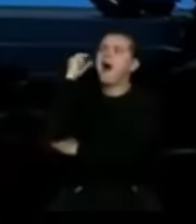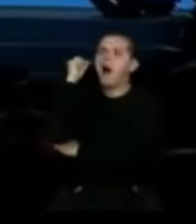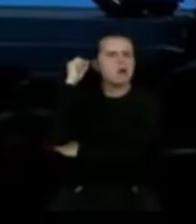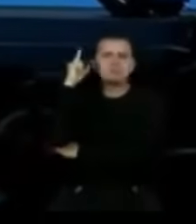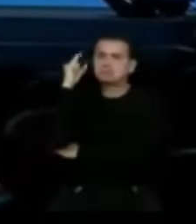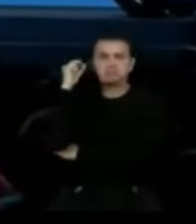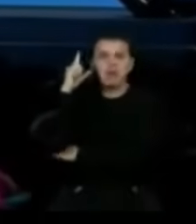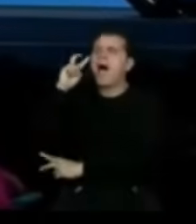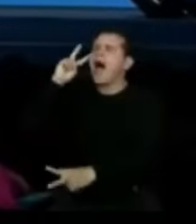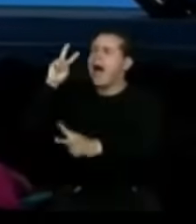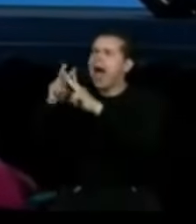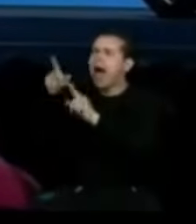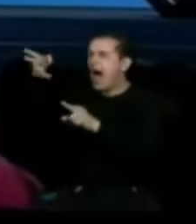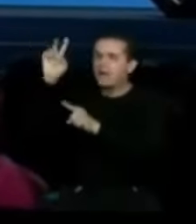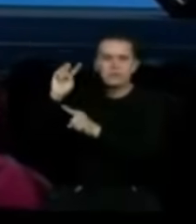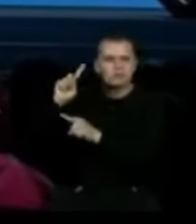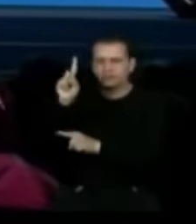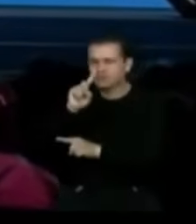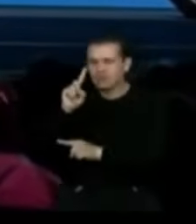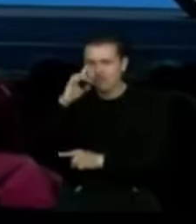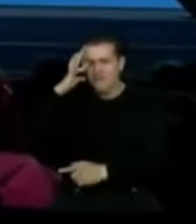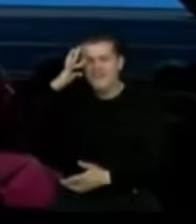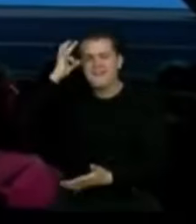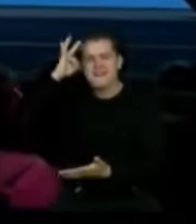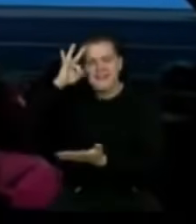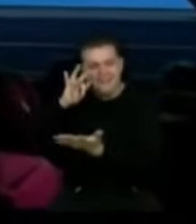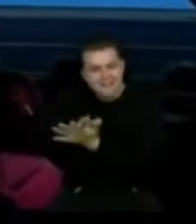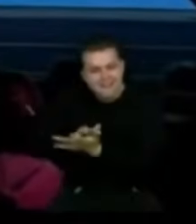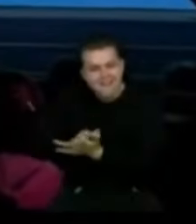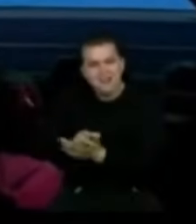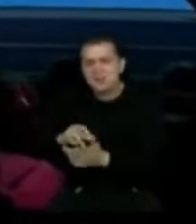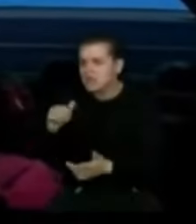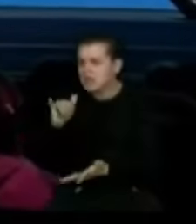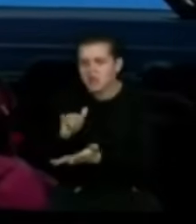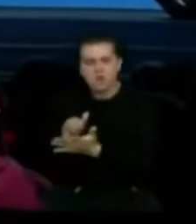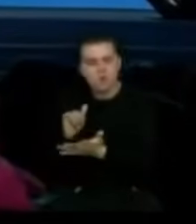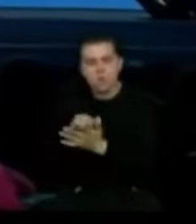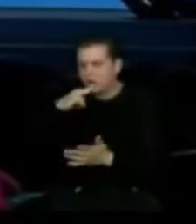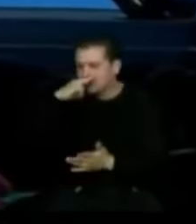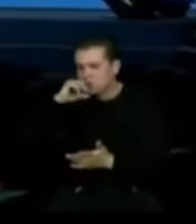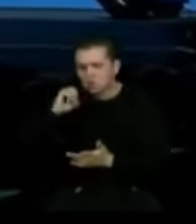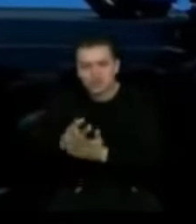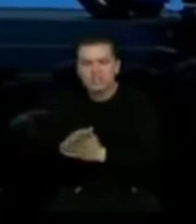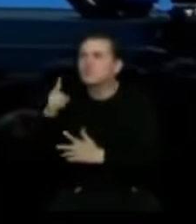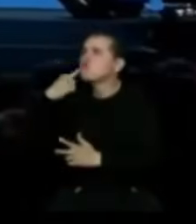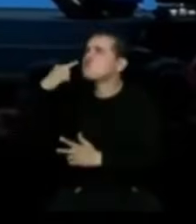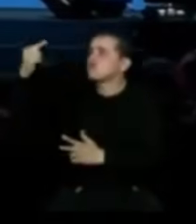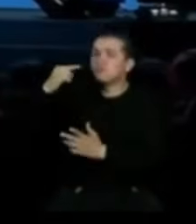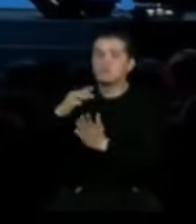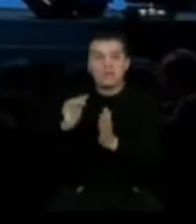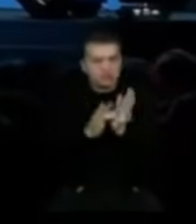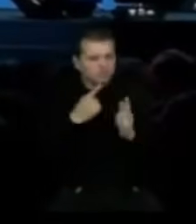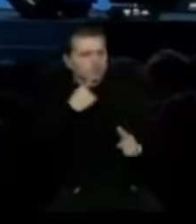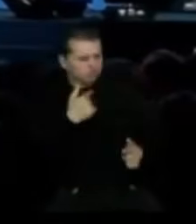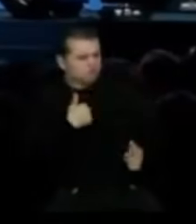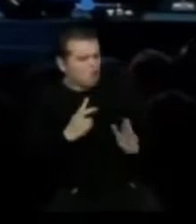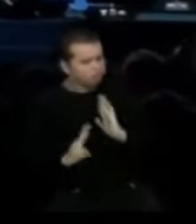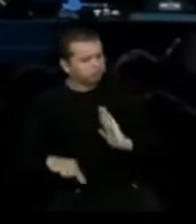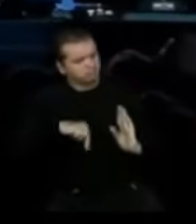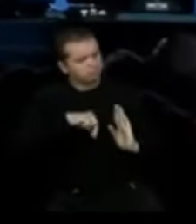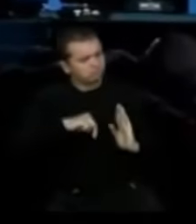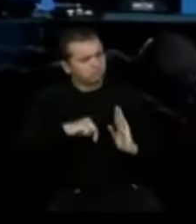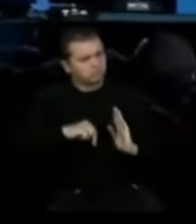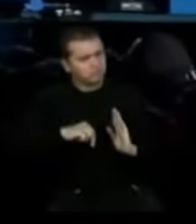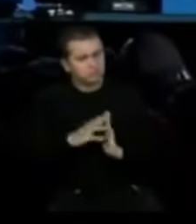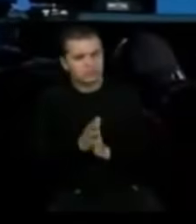es por el conocer, es por el creer como un niño lo que Él ha dicho. Él les había dicho: yo voy a